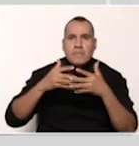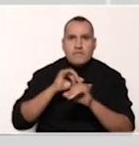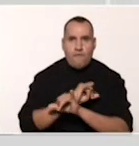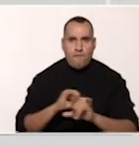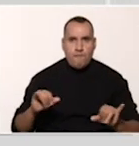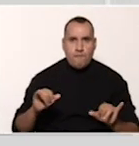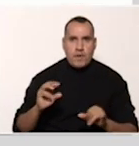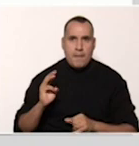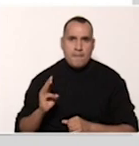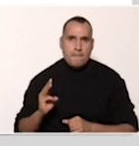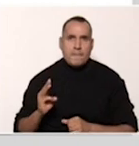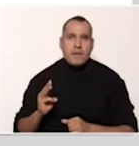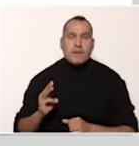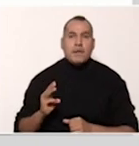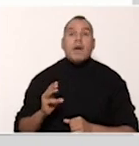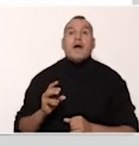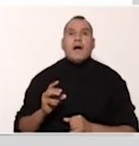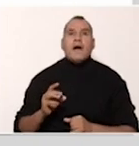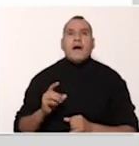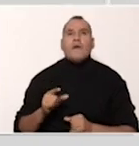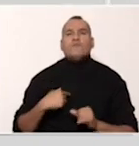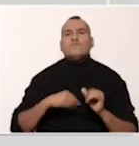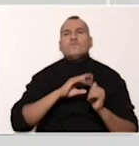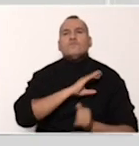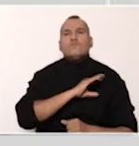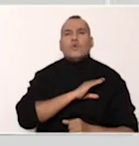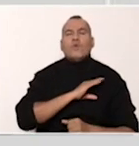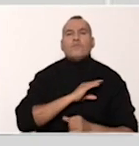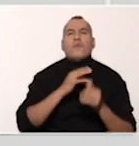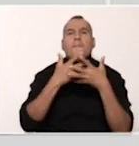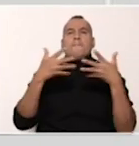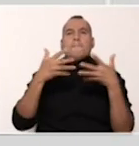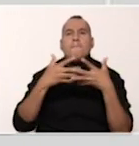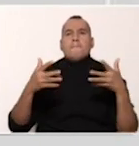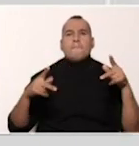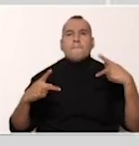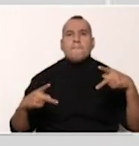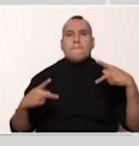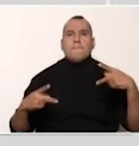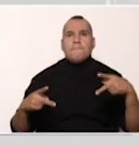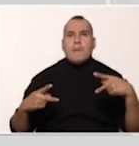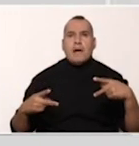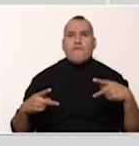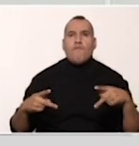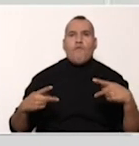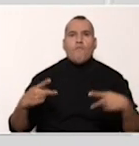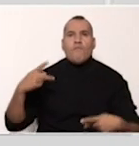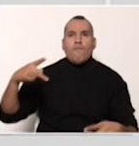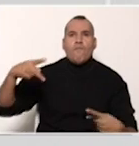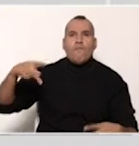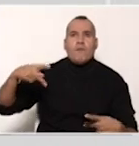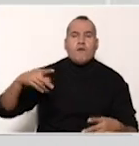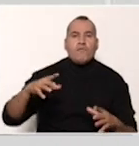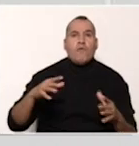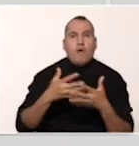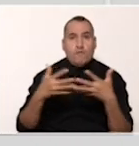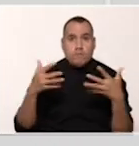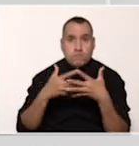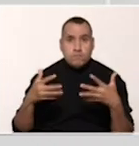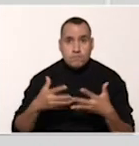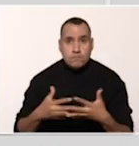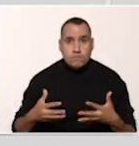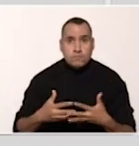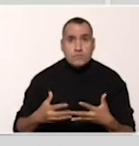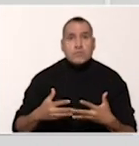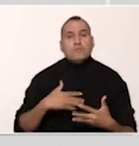indicándole a cada expresión de texto que corresponde a un párrafo. Fíjense que al yo colocar la etiqueta de título y las etiquetas de